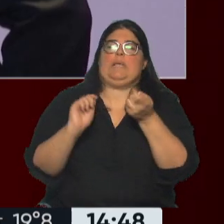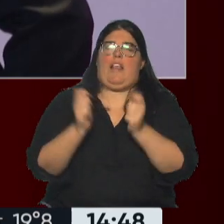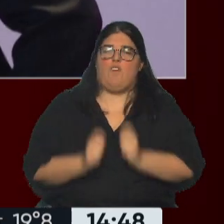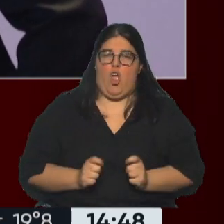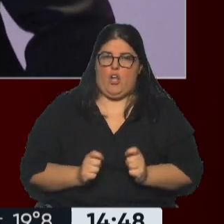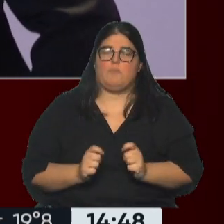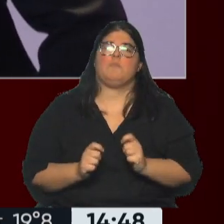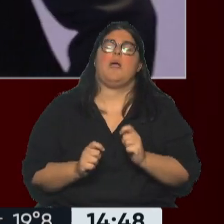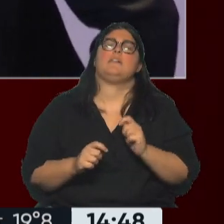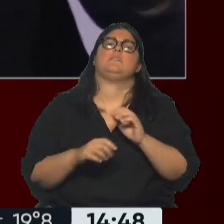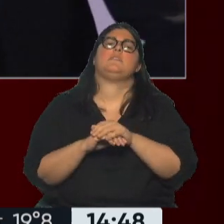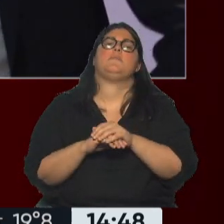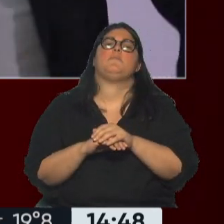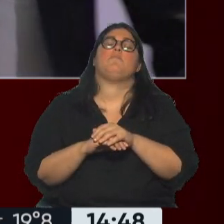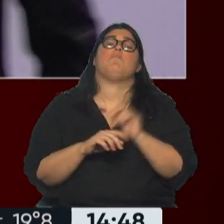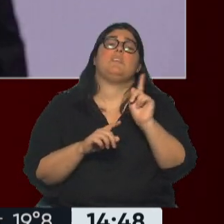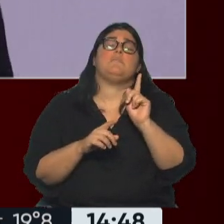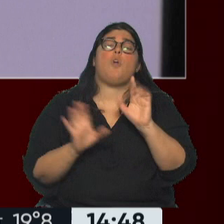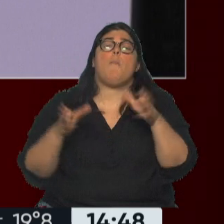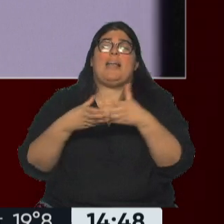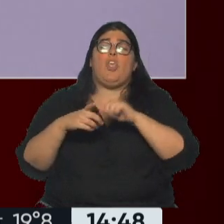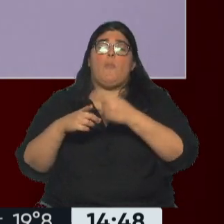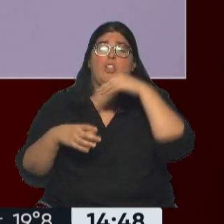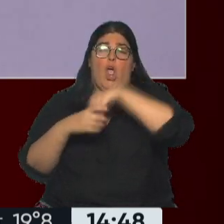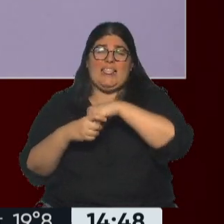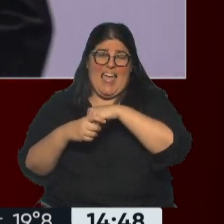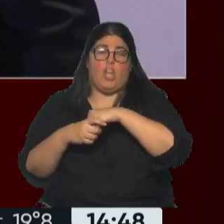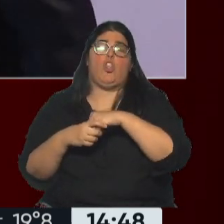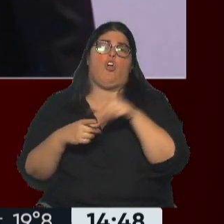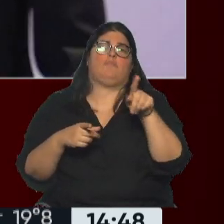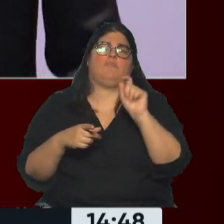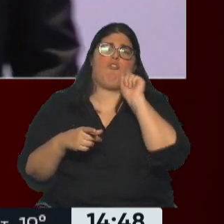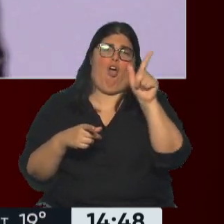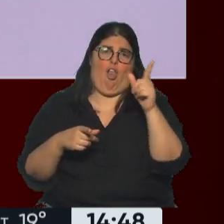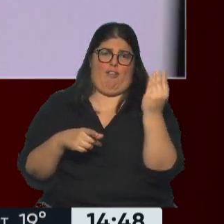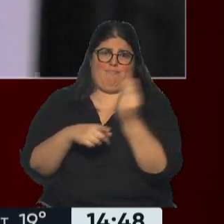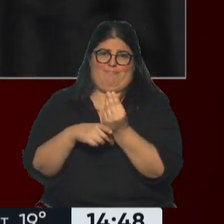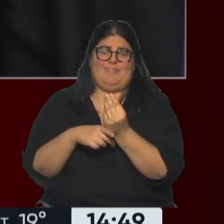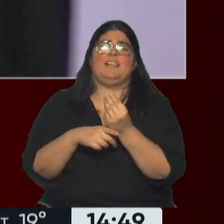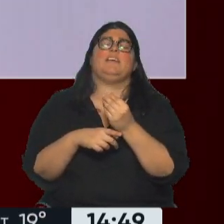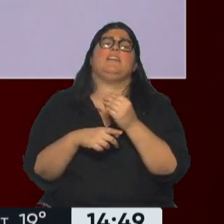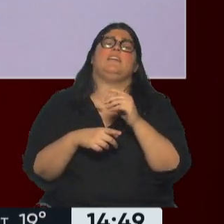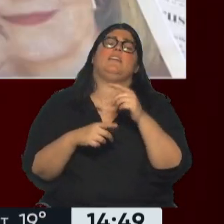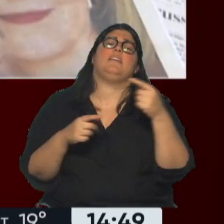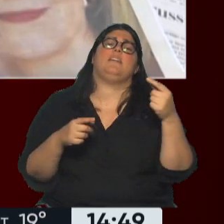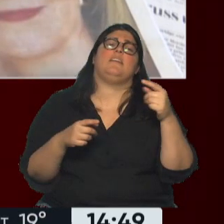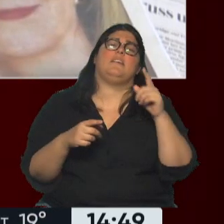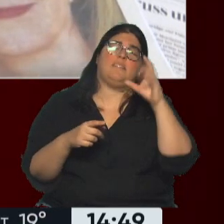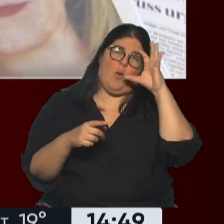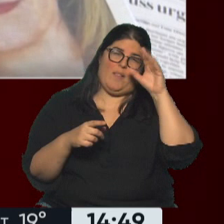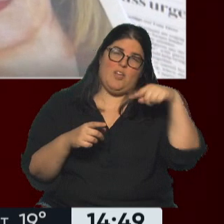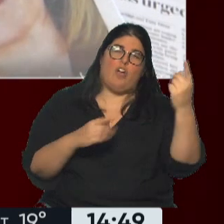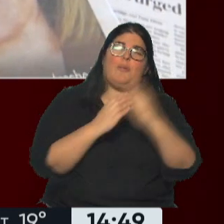priori son las que le dieron el triunfo en la interna del Partido Conservador frente a un exministro de Economía, Rishi Sunak, que